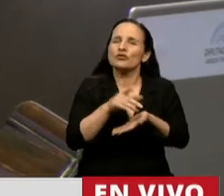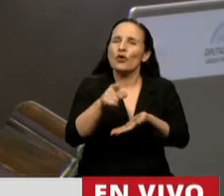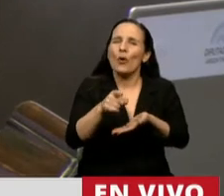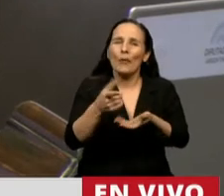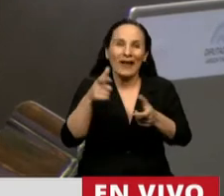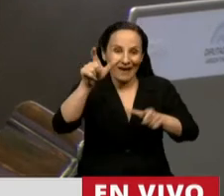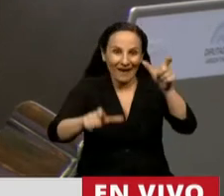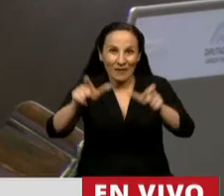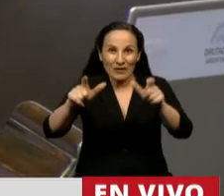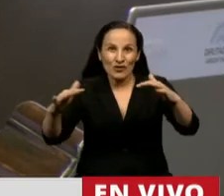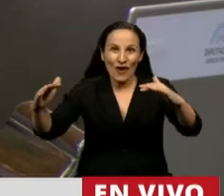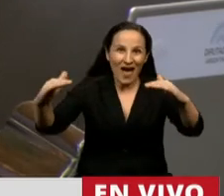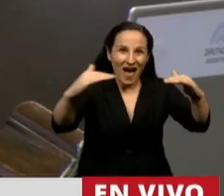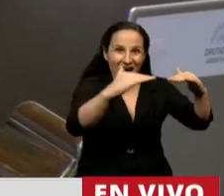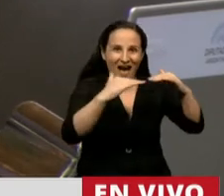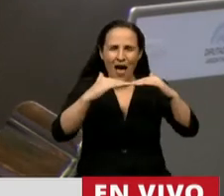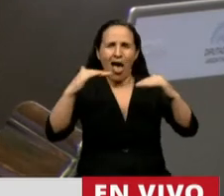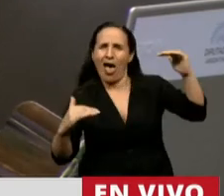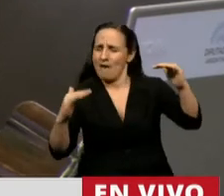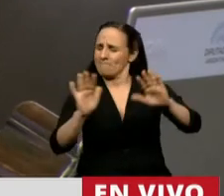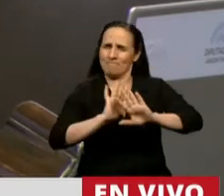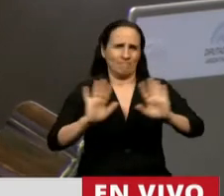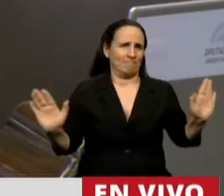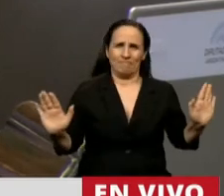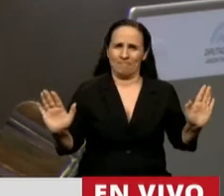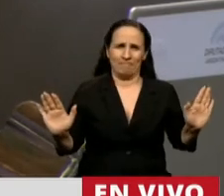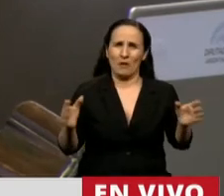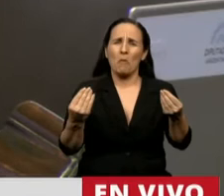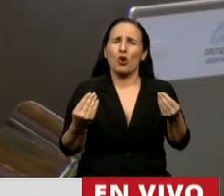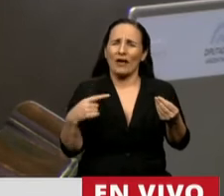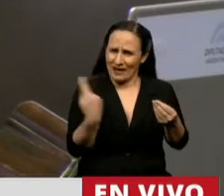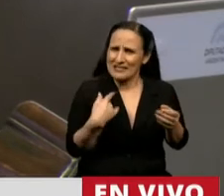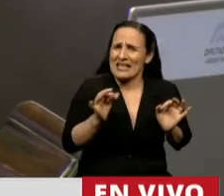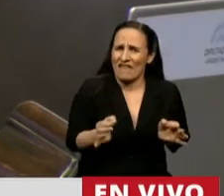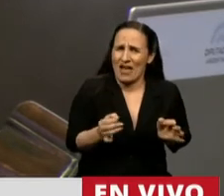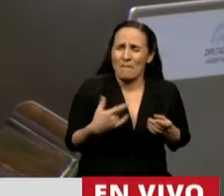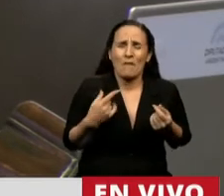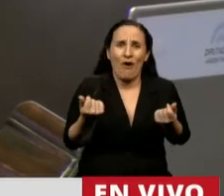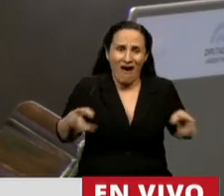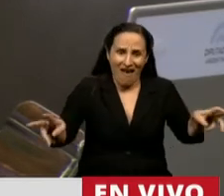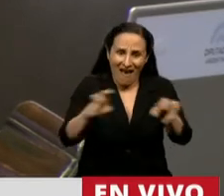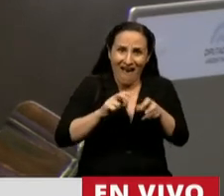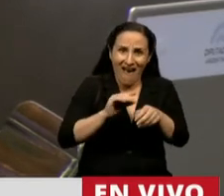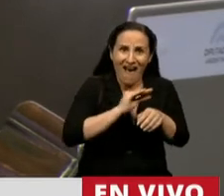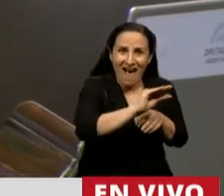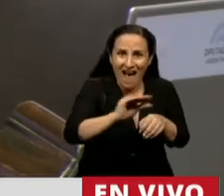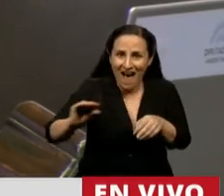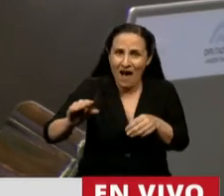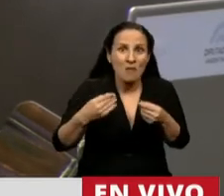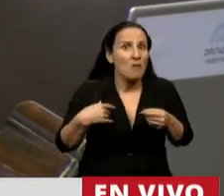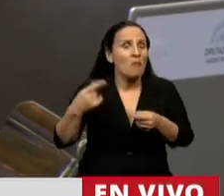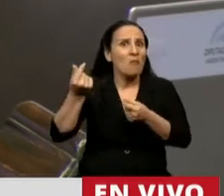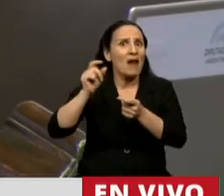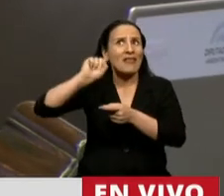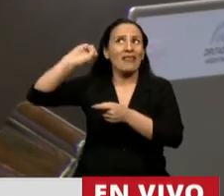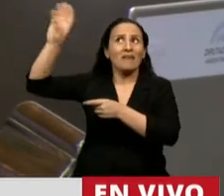equidad social, porque todos sabemos que esto es una cuestión de distribución. Los recursos que se fugan del país son recursos